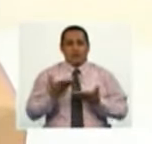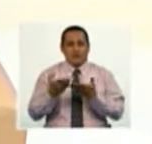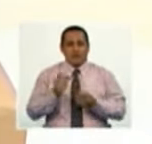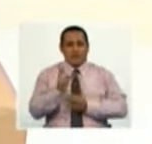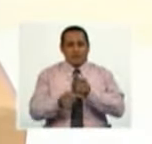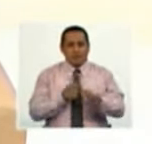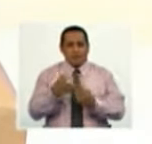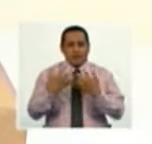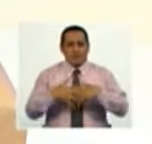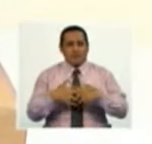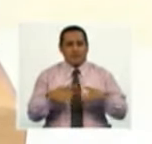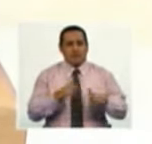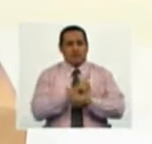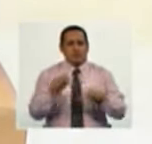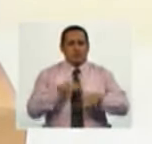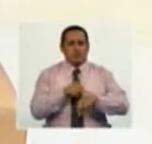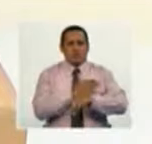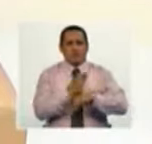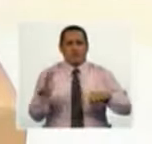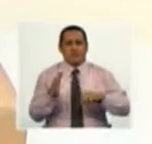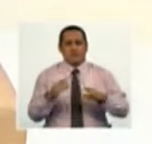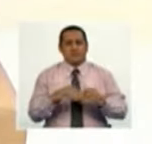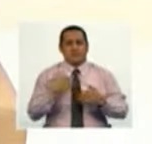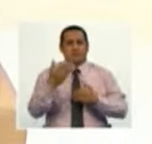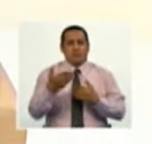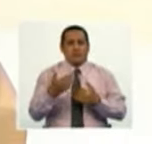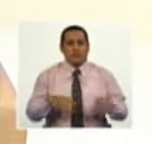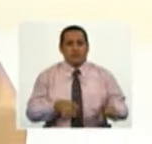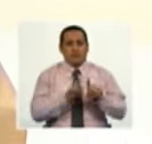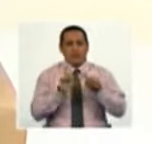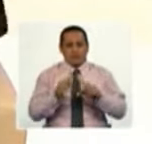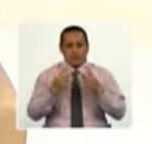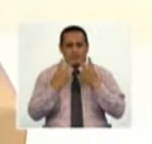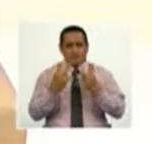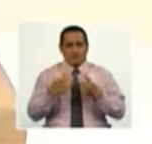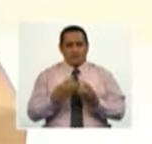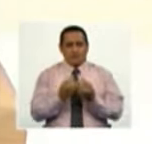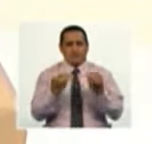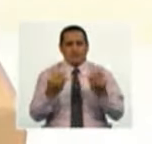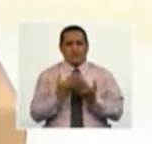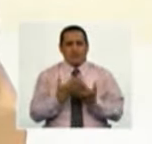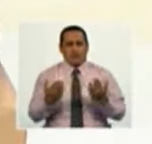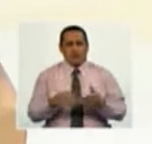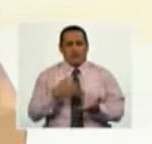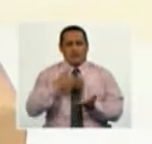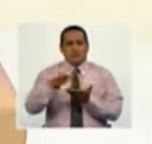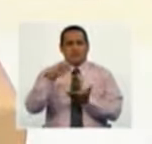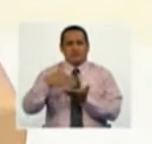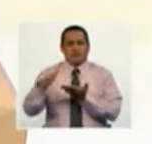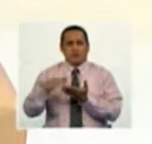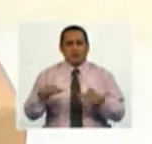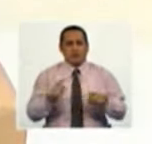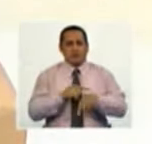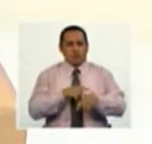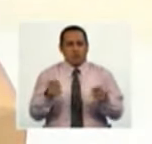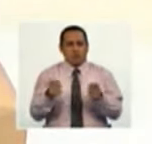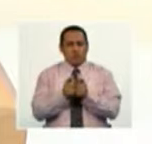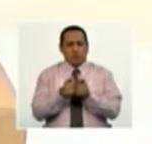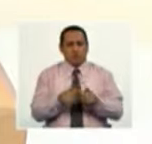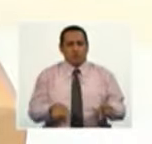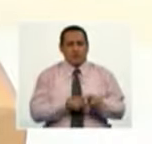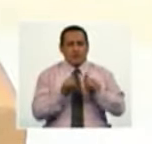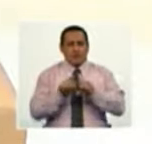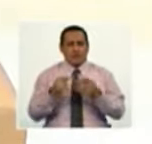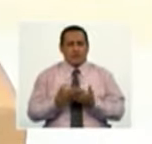los empleadores, ¿no? Los empleadores no dan más plazo. Luego de los cuales, formulados o no los descargos, procede el despido. Es un procedimiento muy corto.